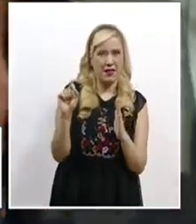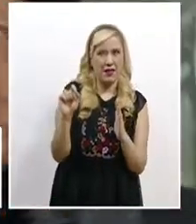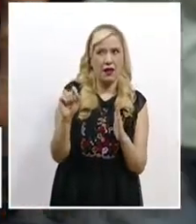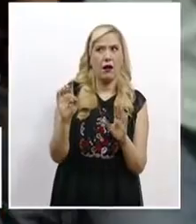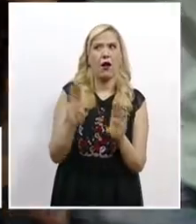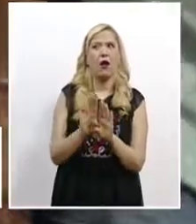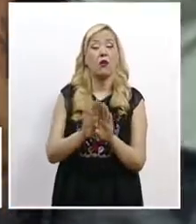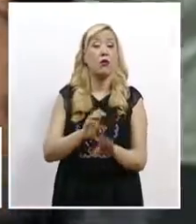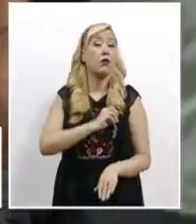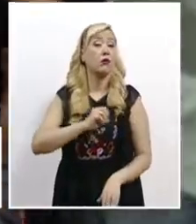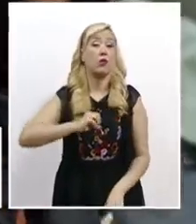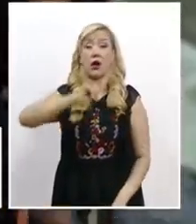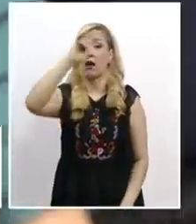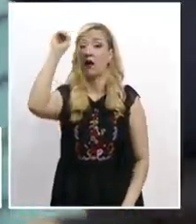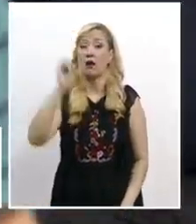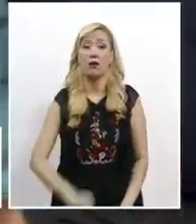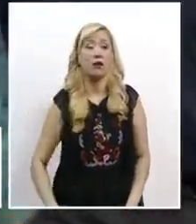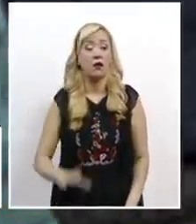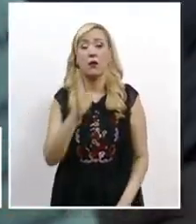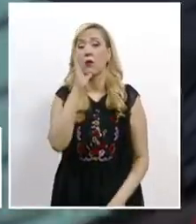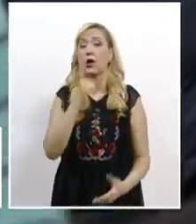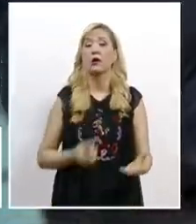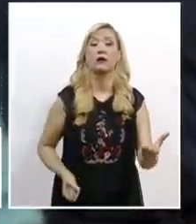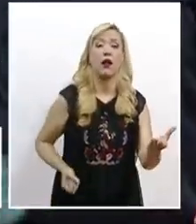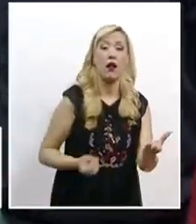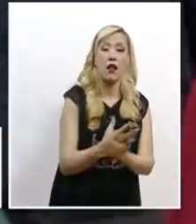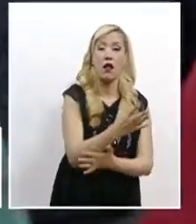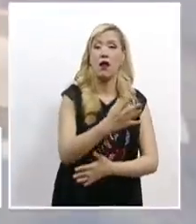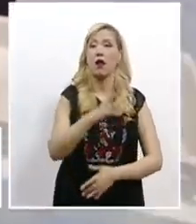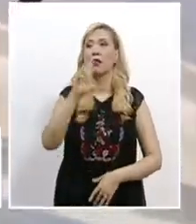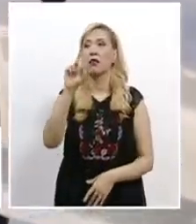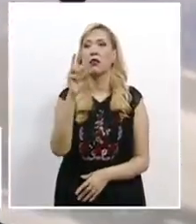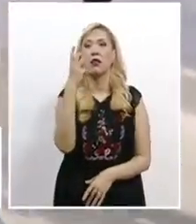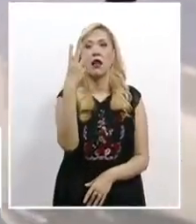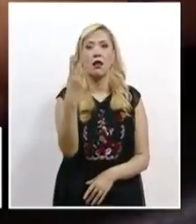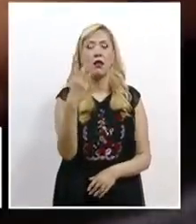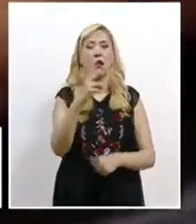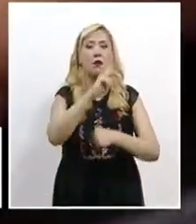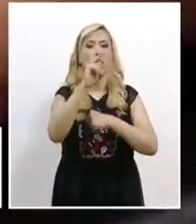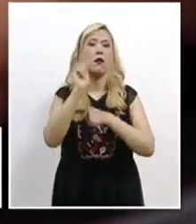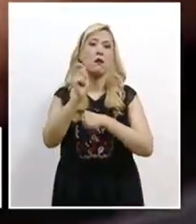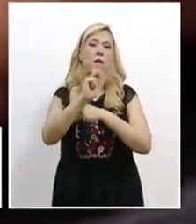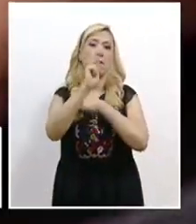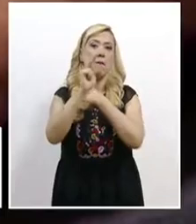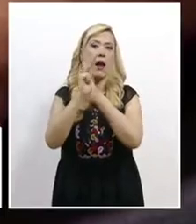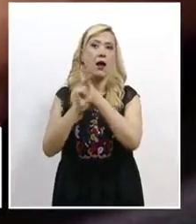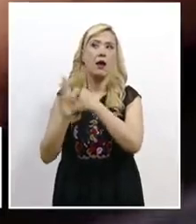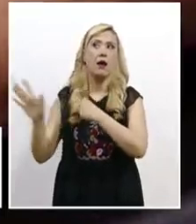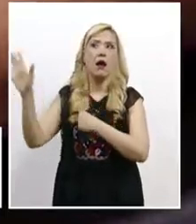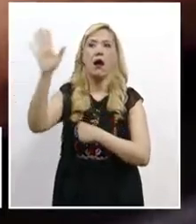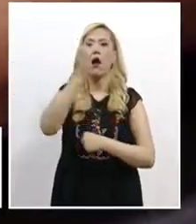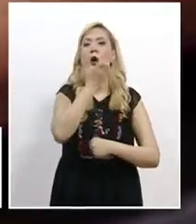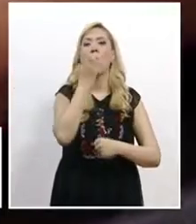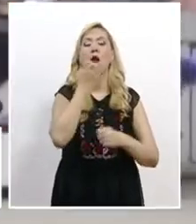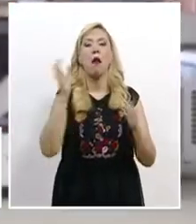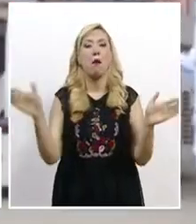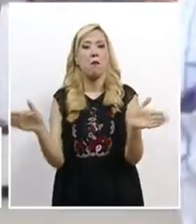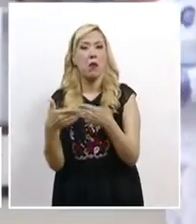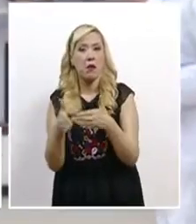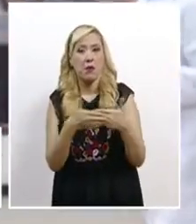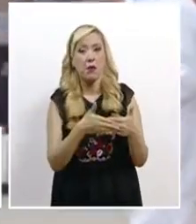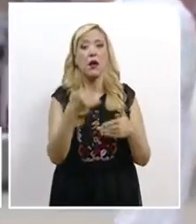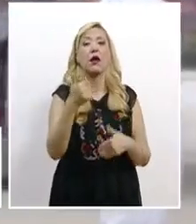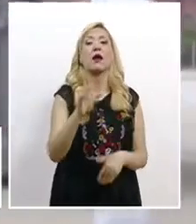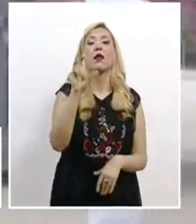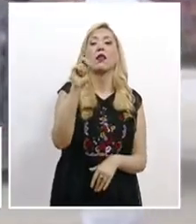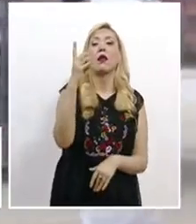medidas obligatorias de restricción a la movilidad. En 33 estados, las escuelas fueron cerradas, mientras que 34 países